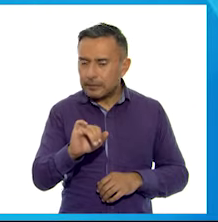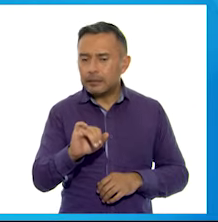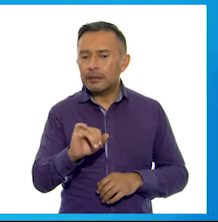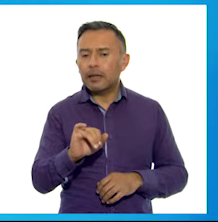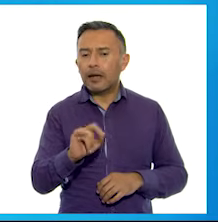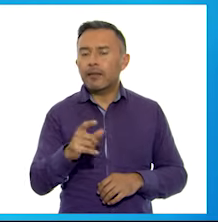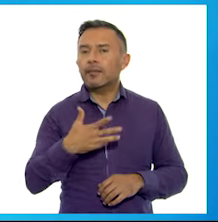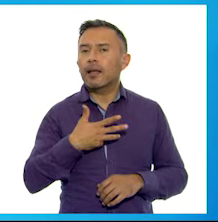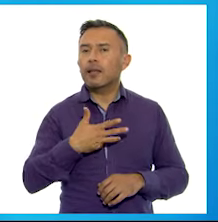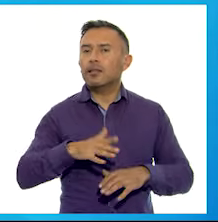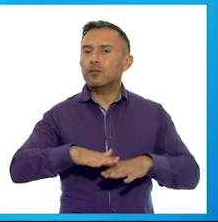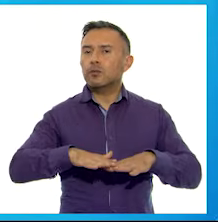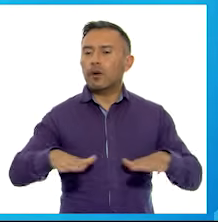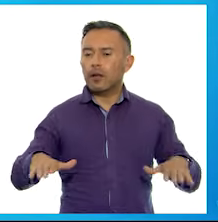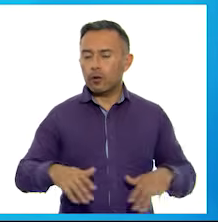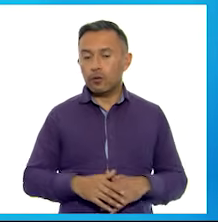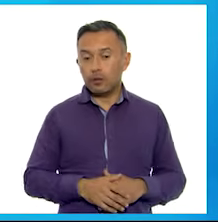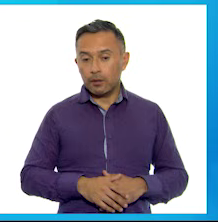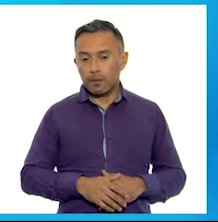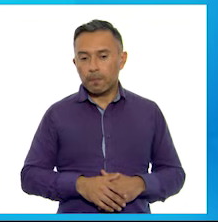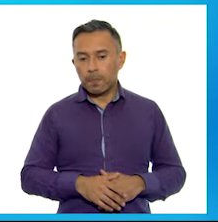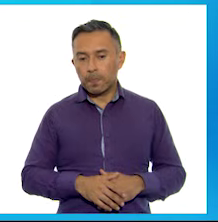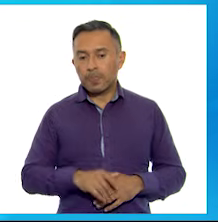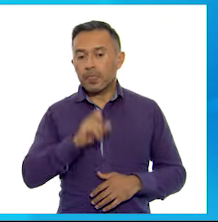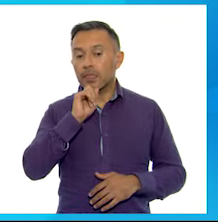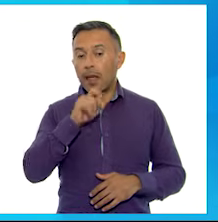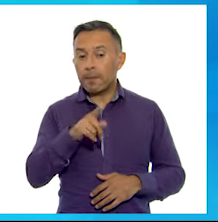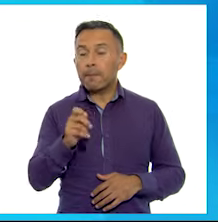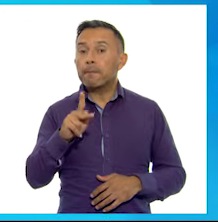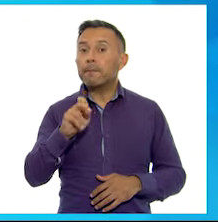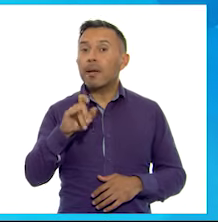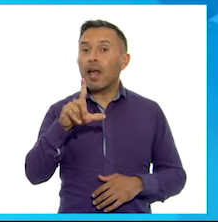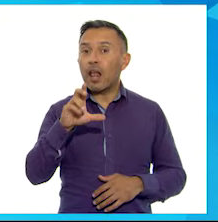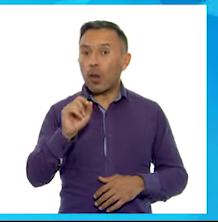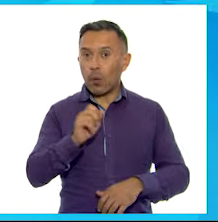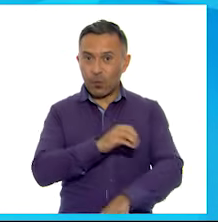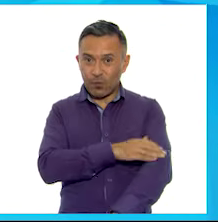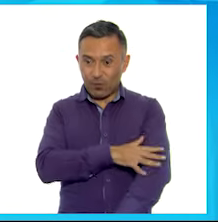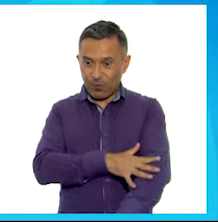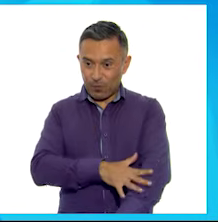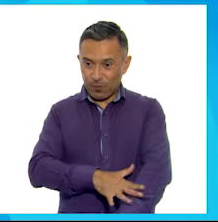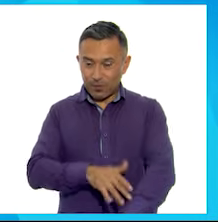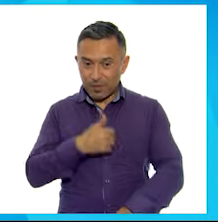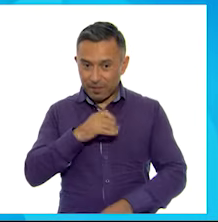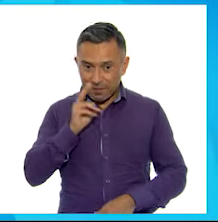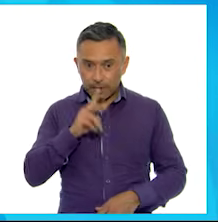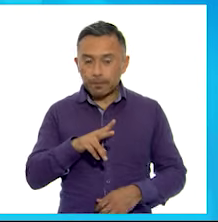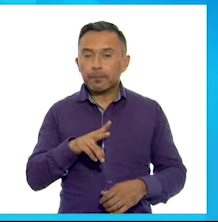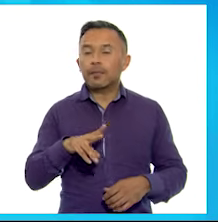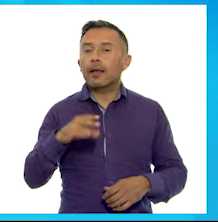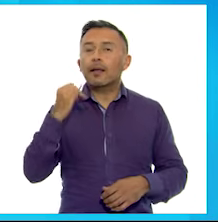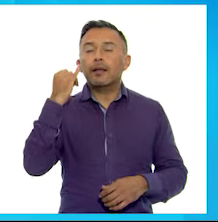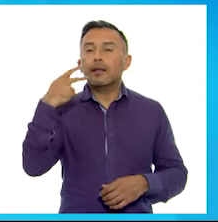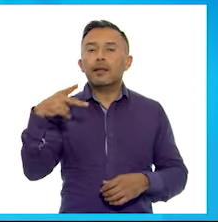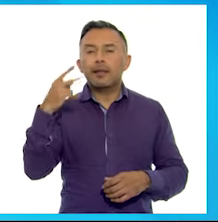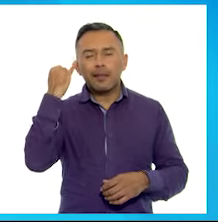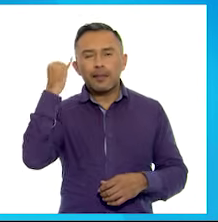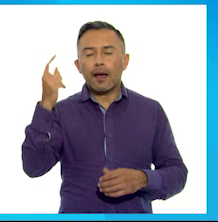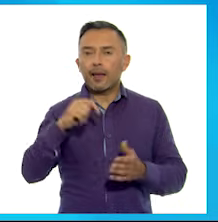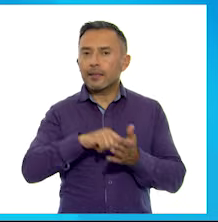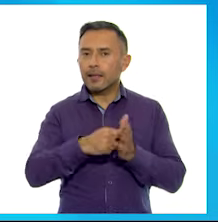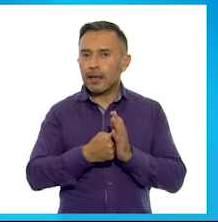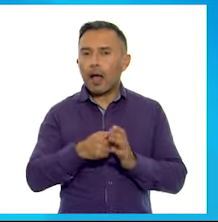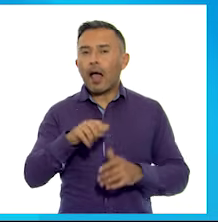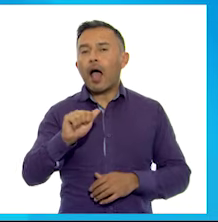que hay suelo. Y también un poquito en su pelaje, si alcanzas a ver, sí. Utilizan esta técnica que se llama achurado.